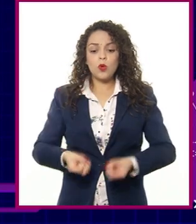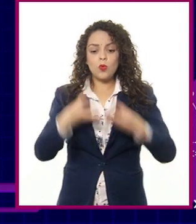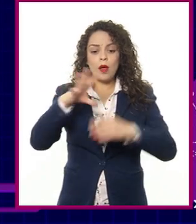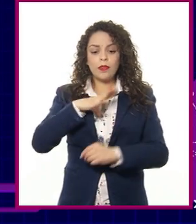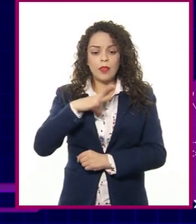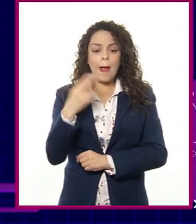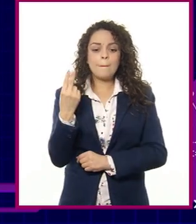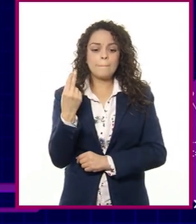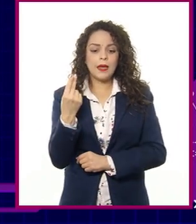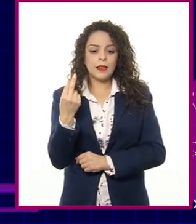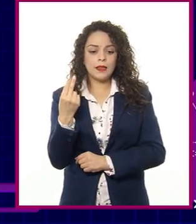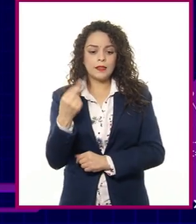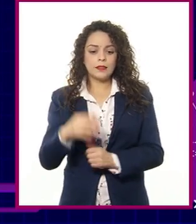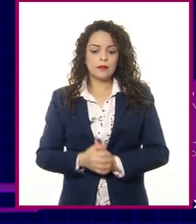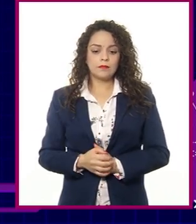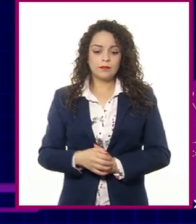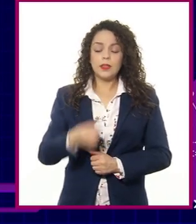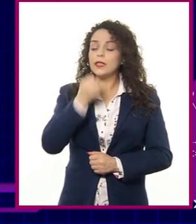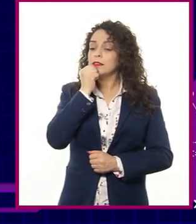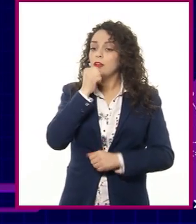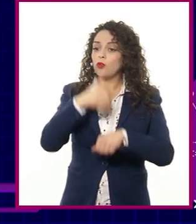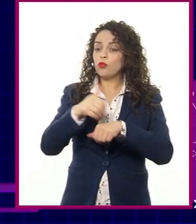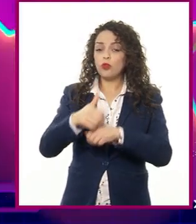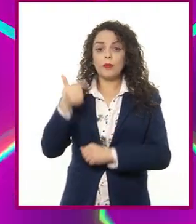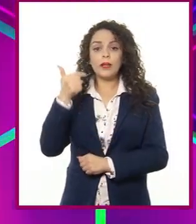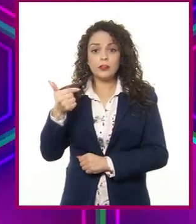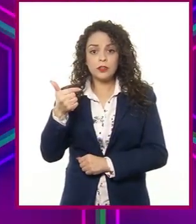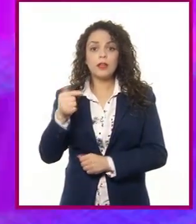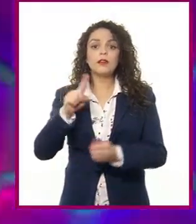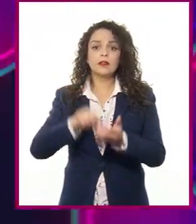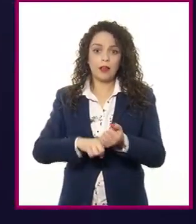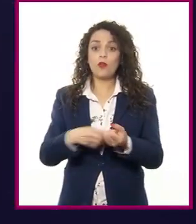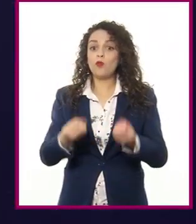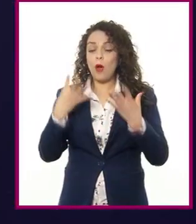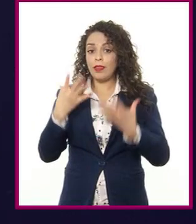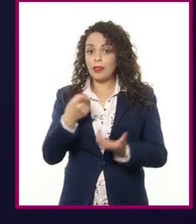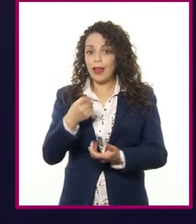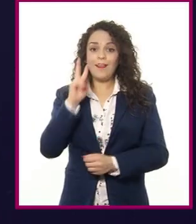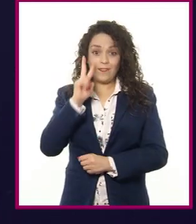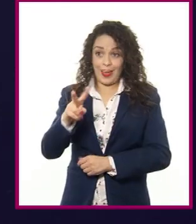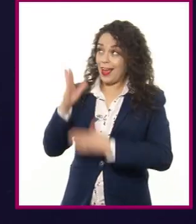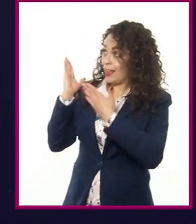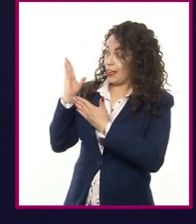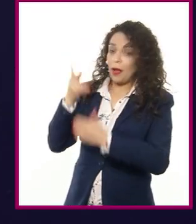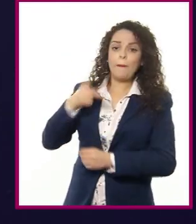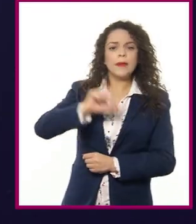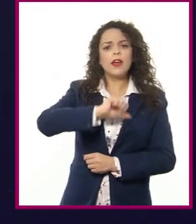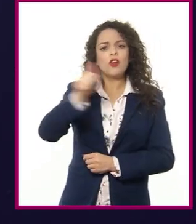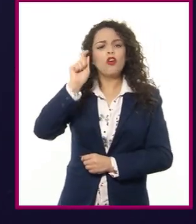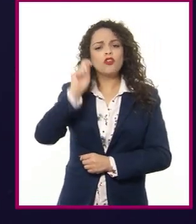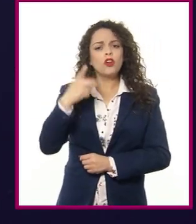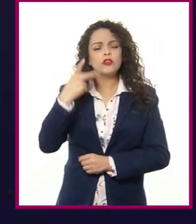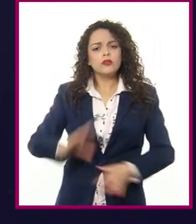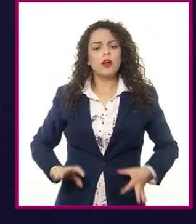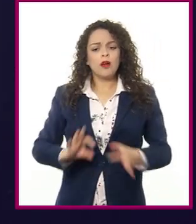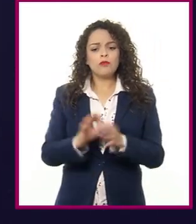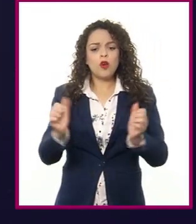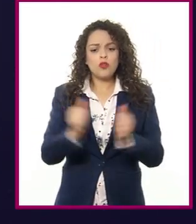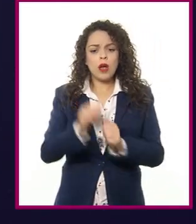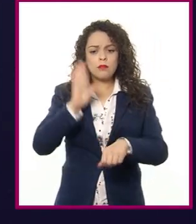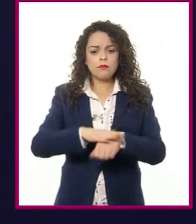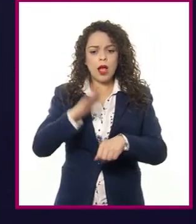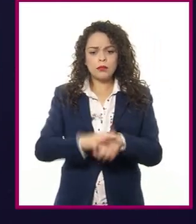segundo 7 son 49 bacterias. Pero, ¿qué otro elemento se observa del comportamiento en la reproducción